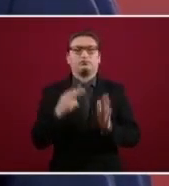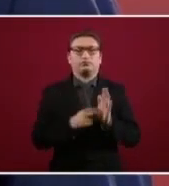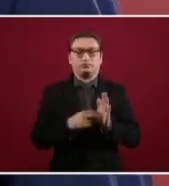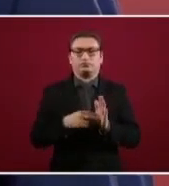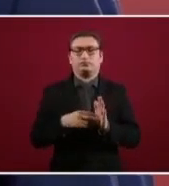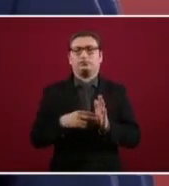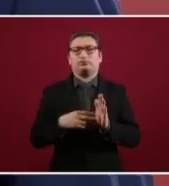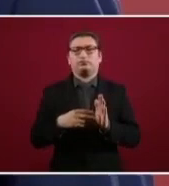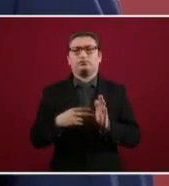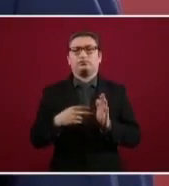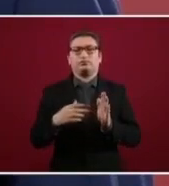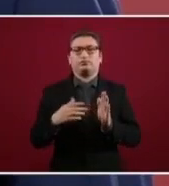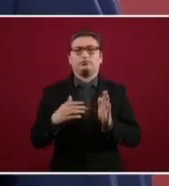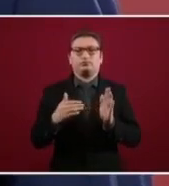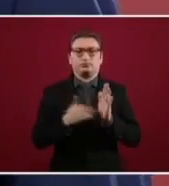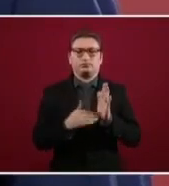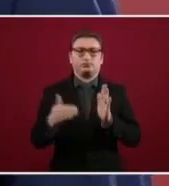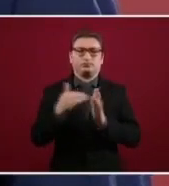pesos